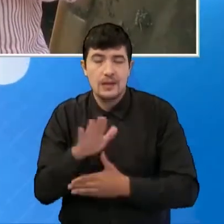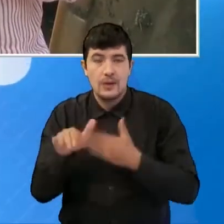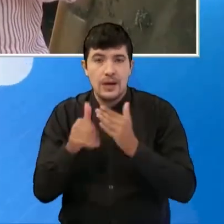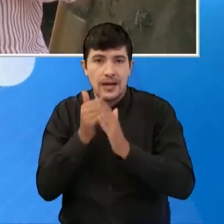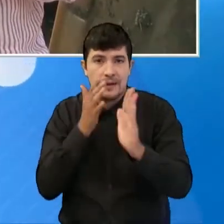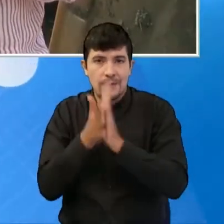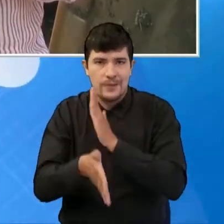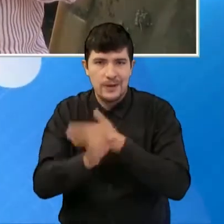estamos informando